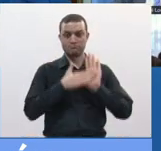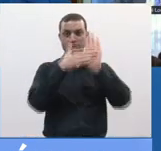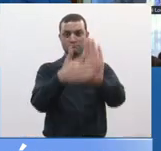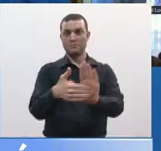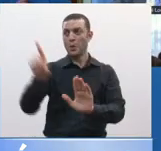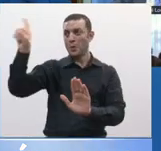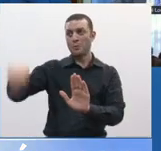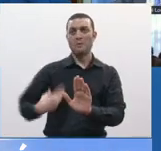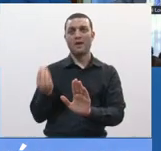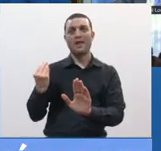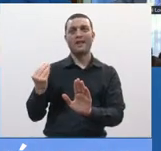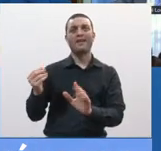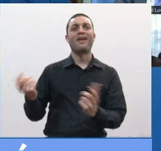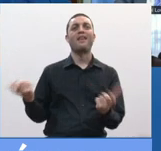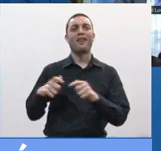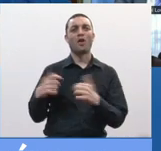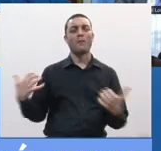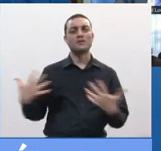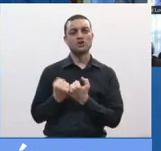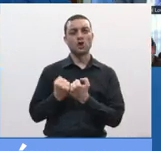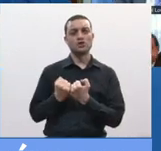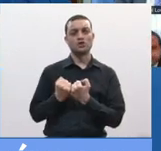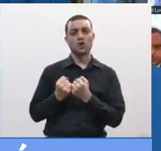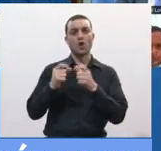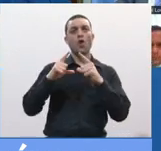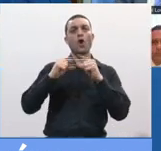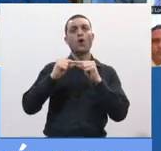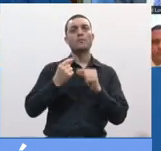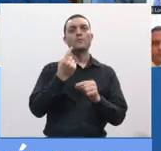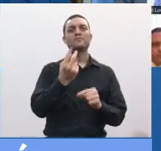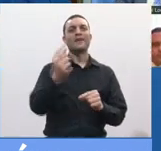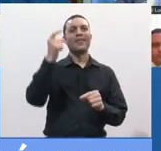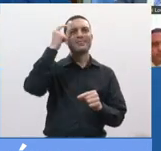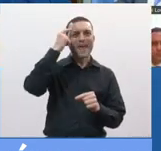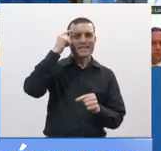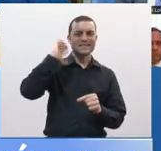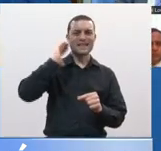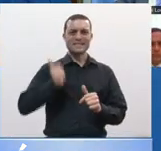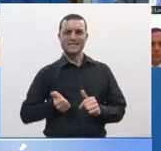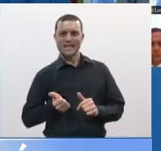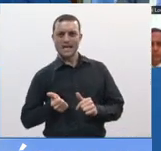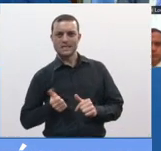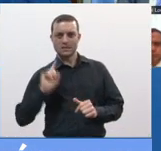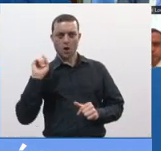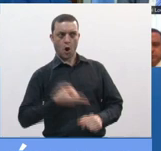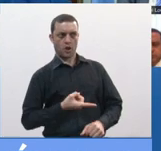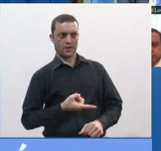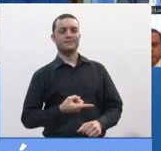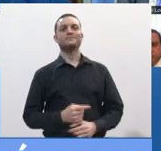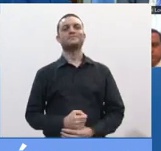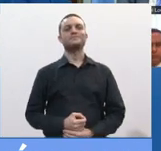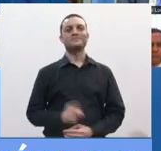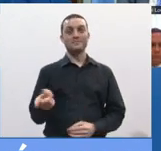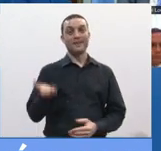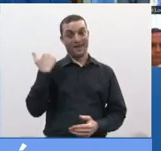OD 916, orden del día 1016, cuando se